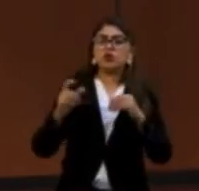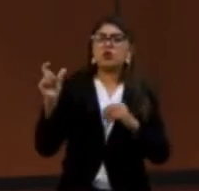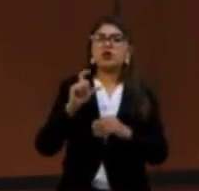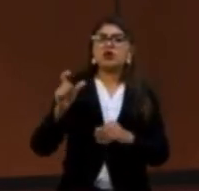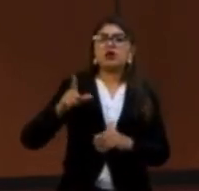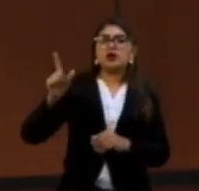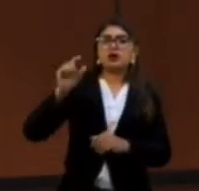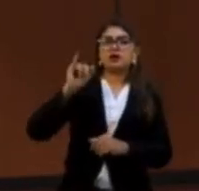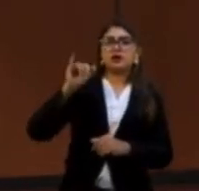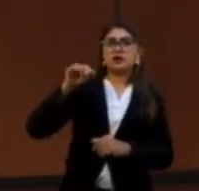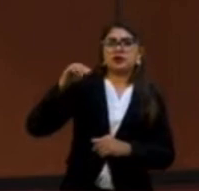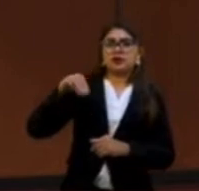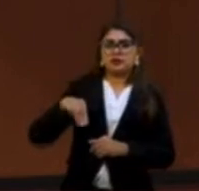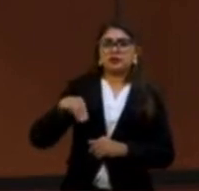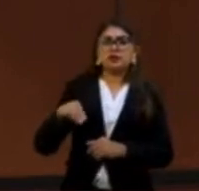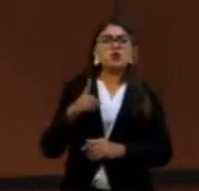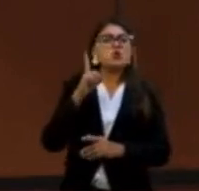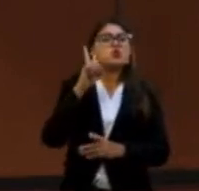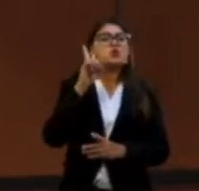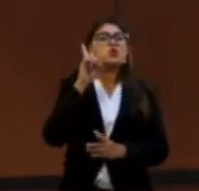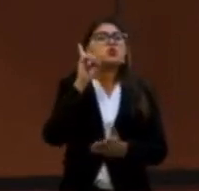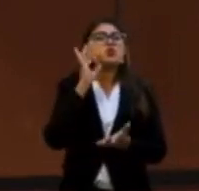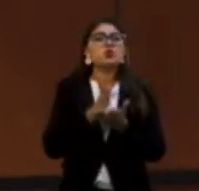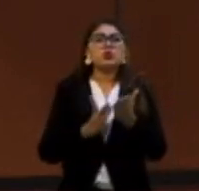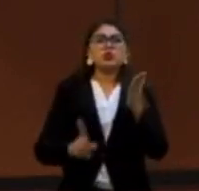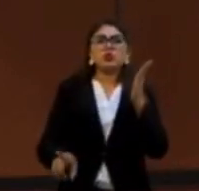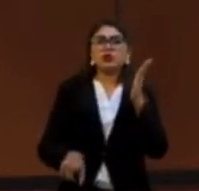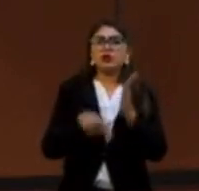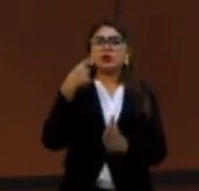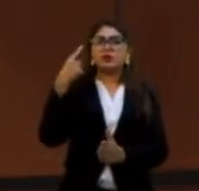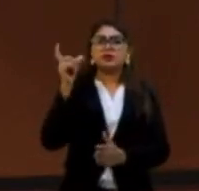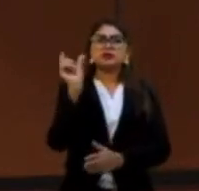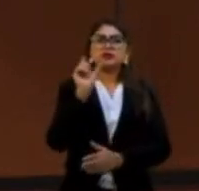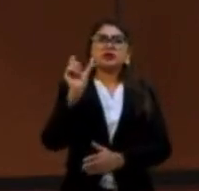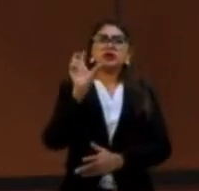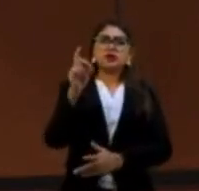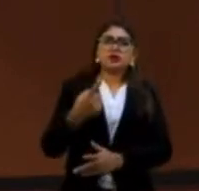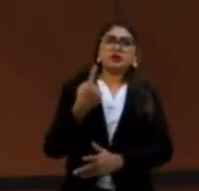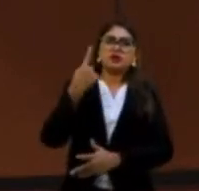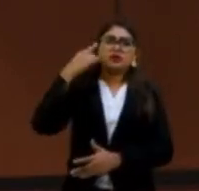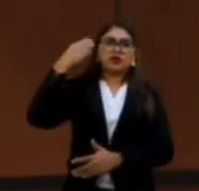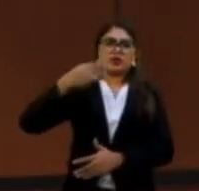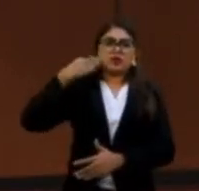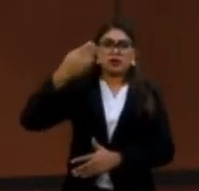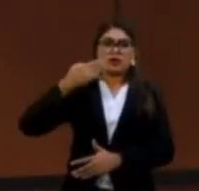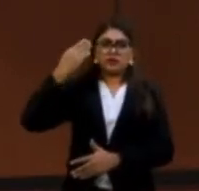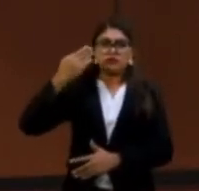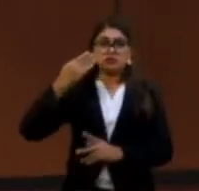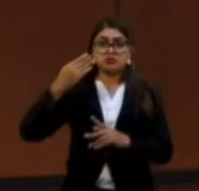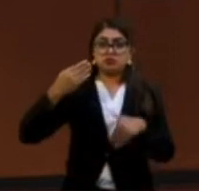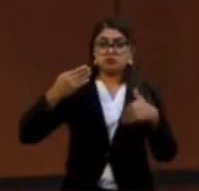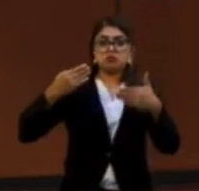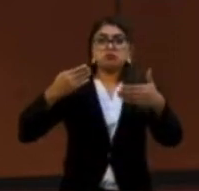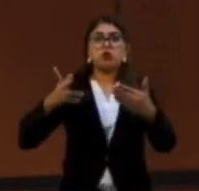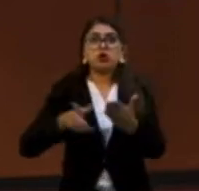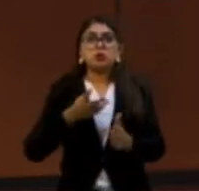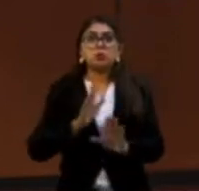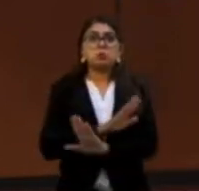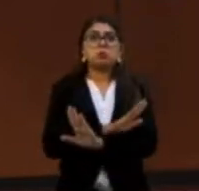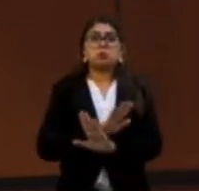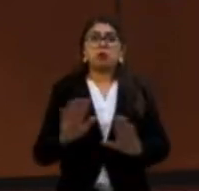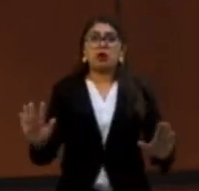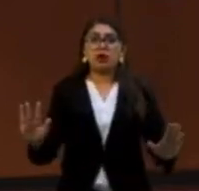Migración, la única vez que sesionó fue el 31 de marzo y no lo han vuelto a convocar.